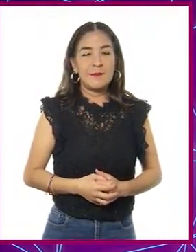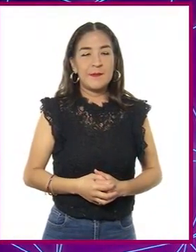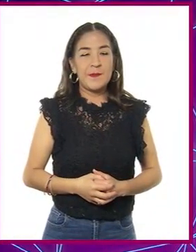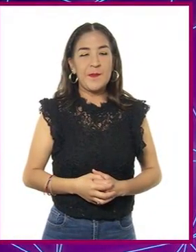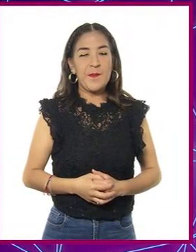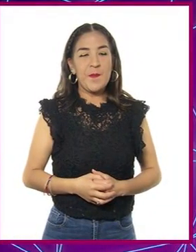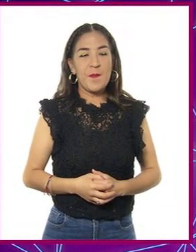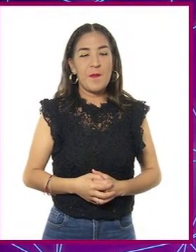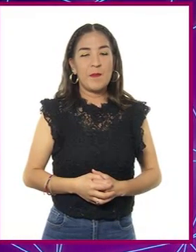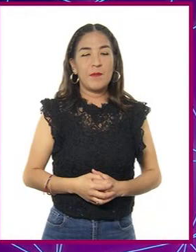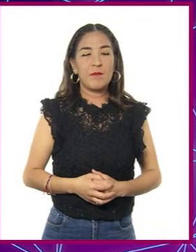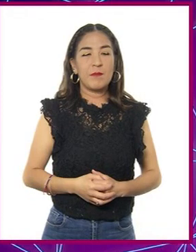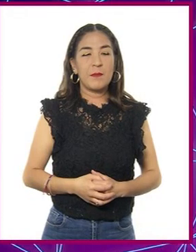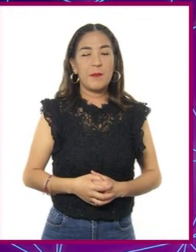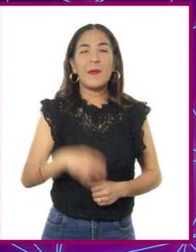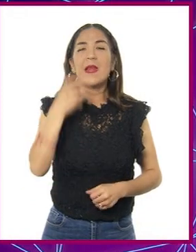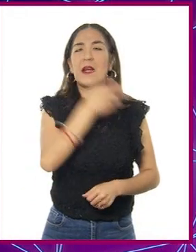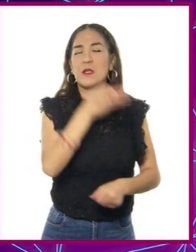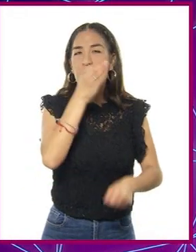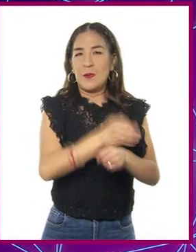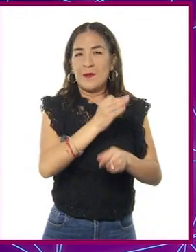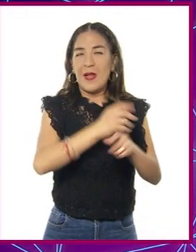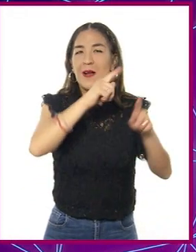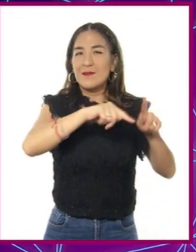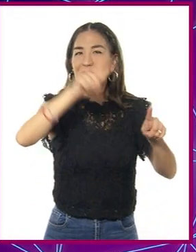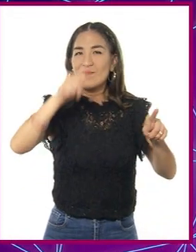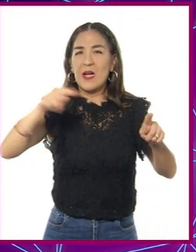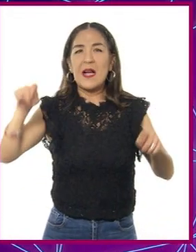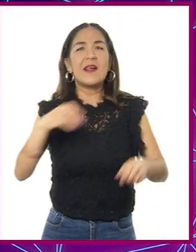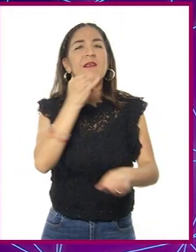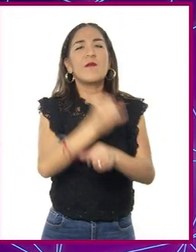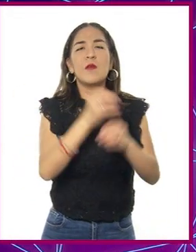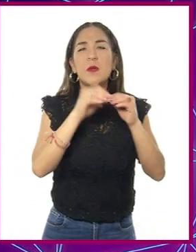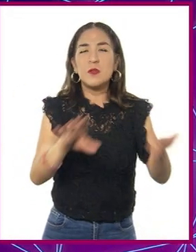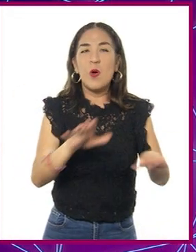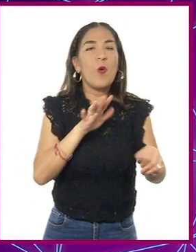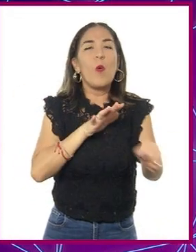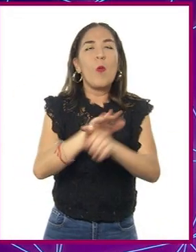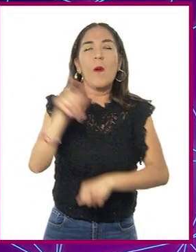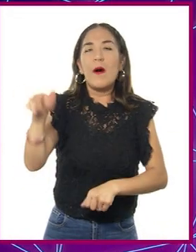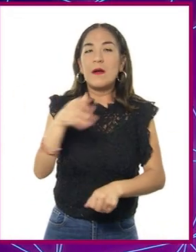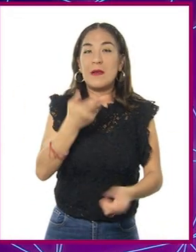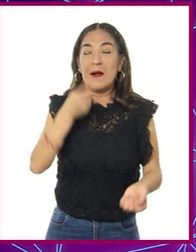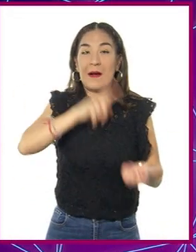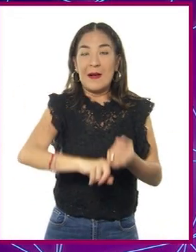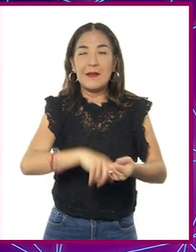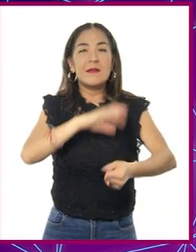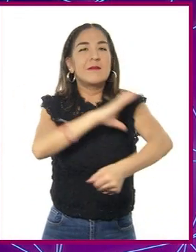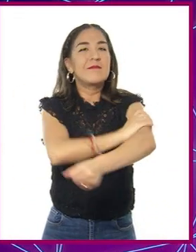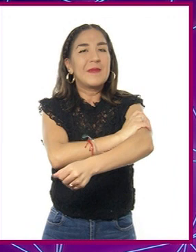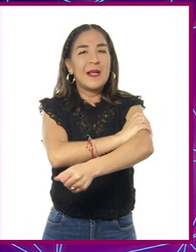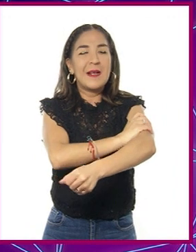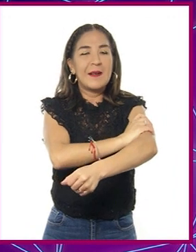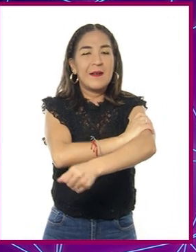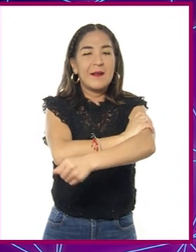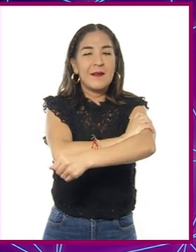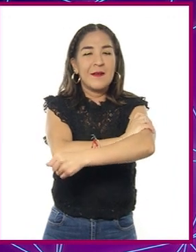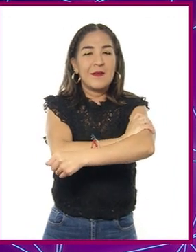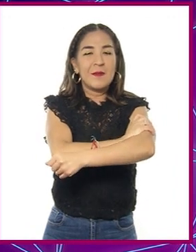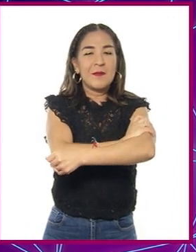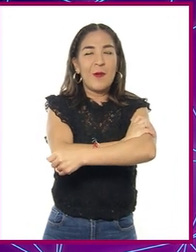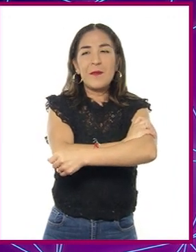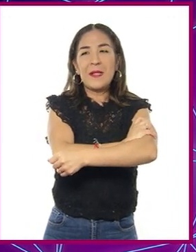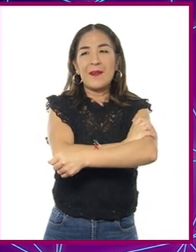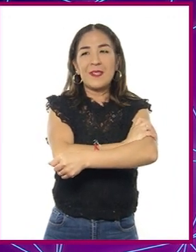Leslie, a partir de los datos en la gráfica, ¿cuál fue la presión arterial sistólica del paciente al momento